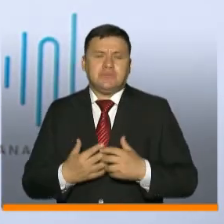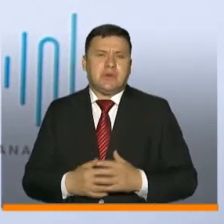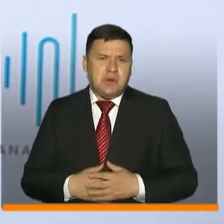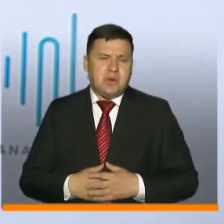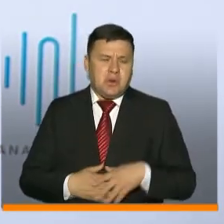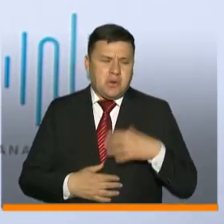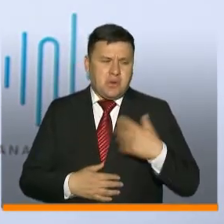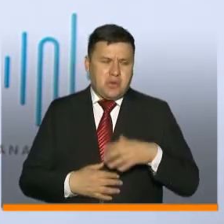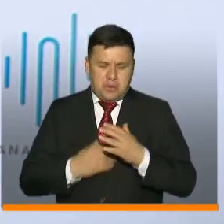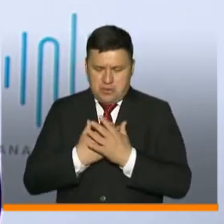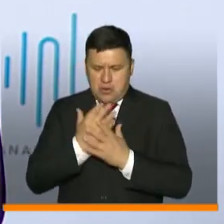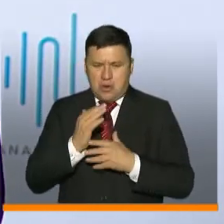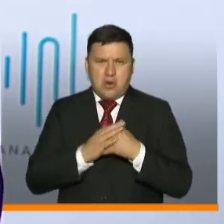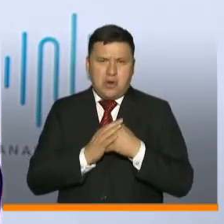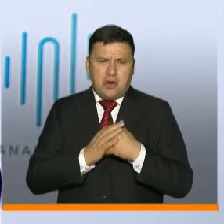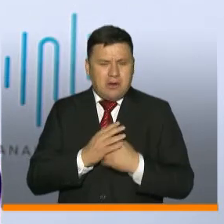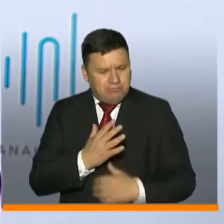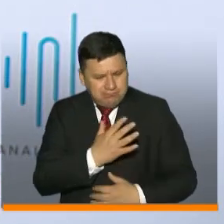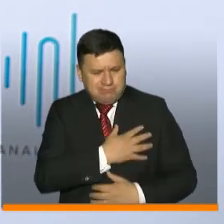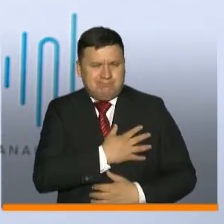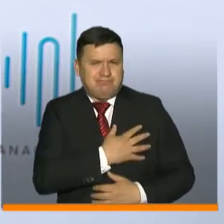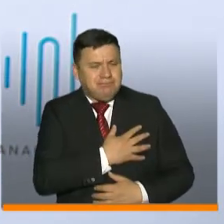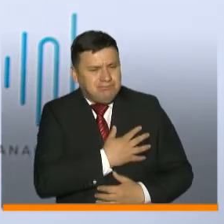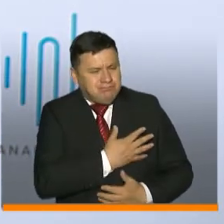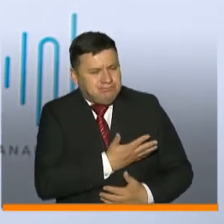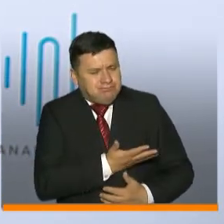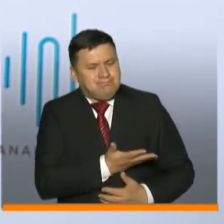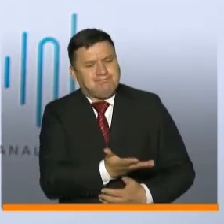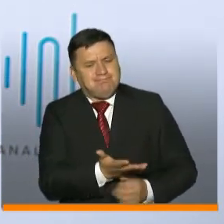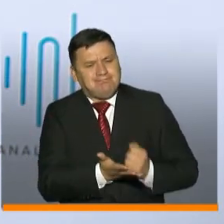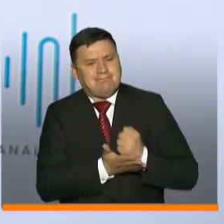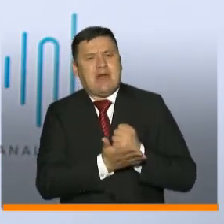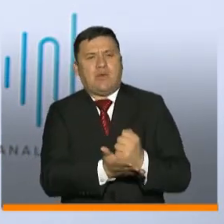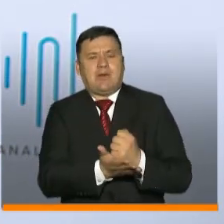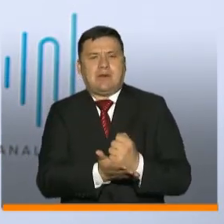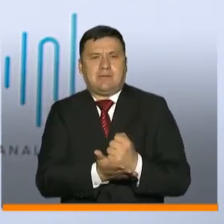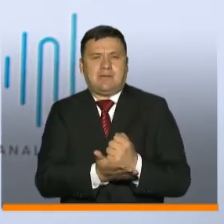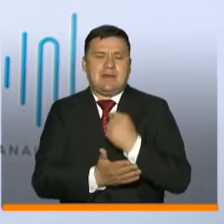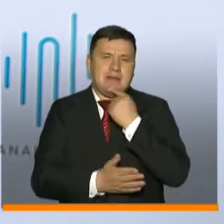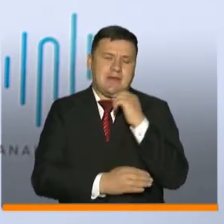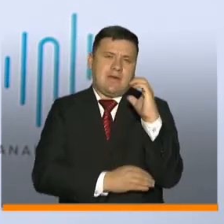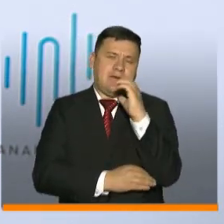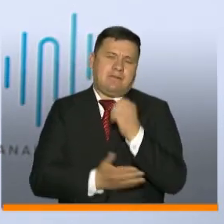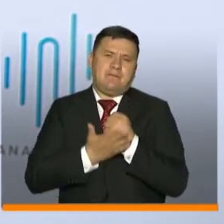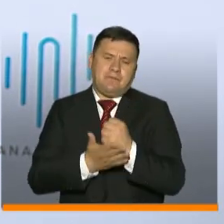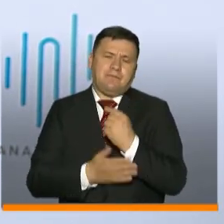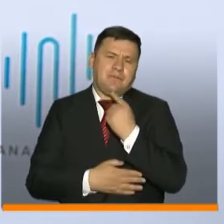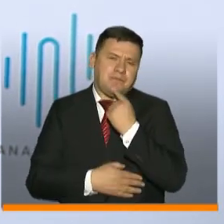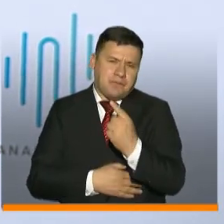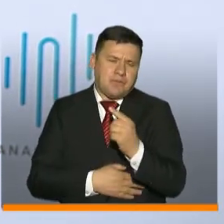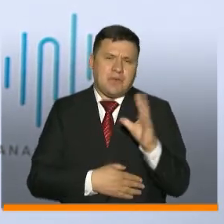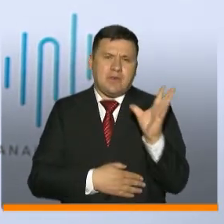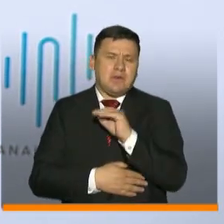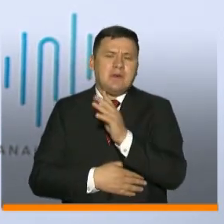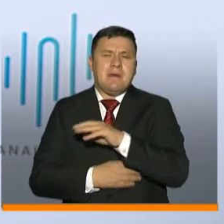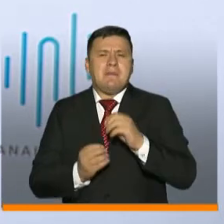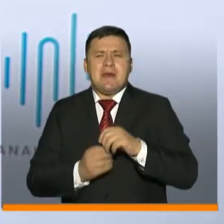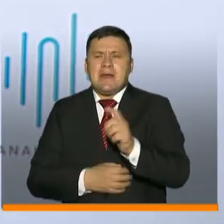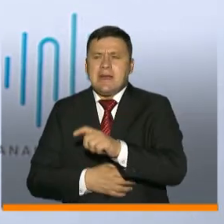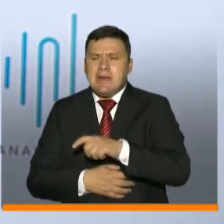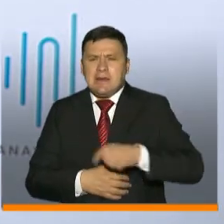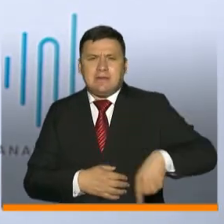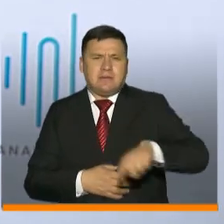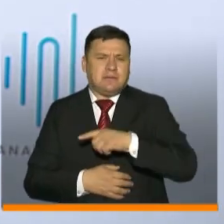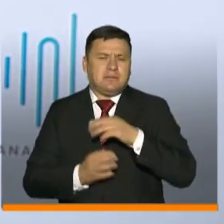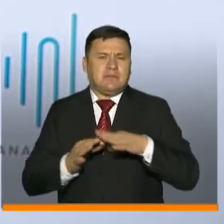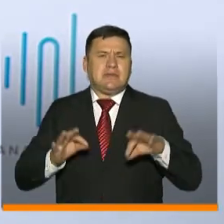se han puesto la mano en el corazón para precisamente decirle al país, decirle a los más necesitados,